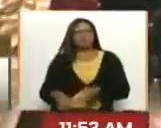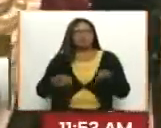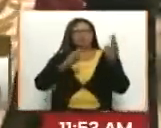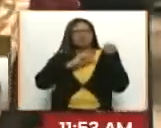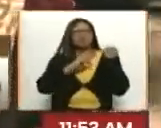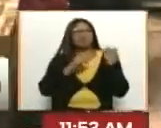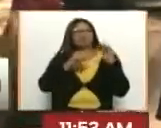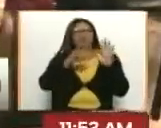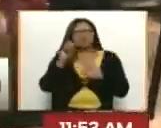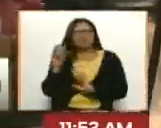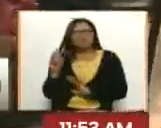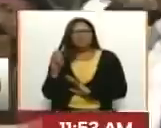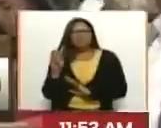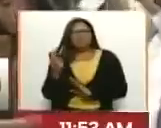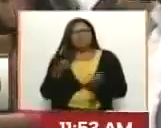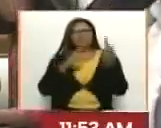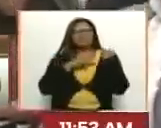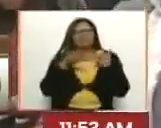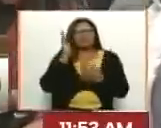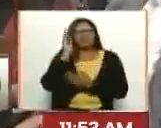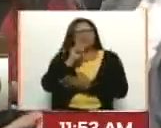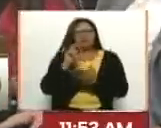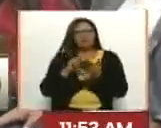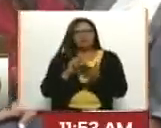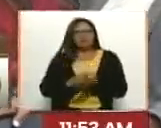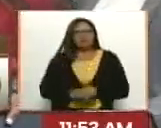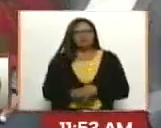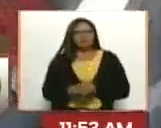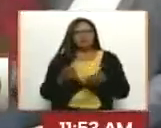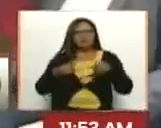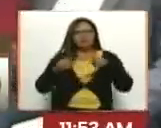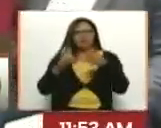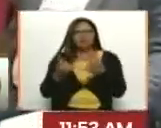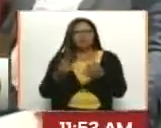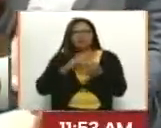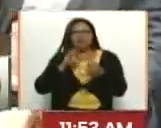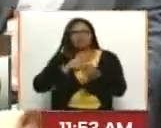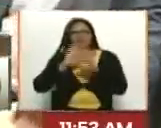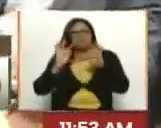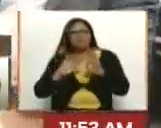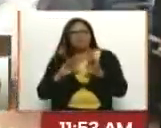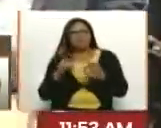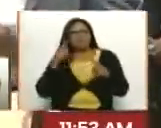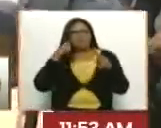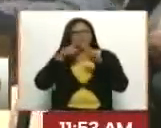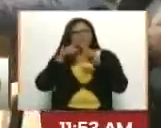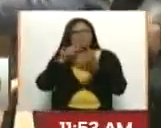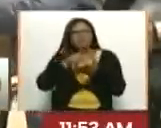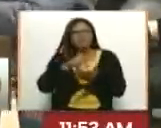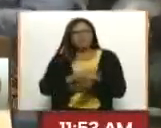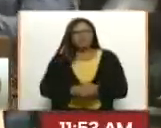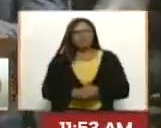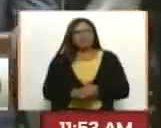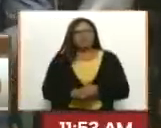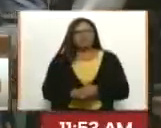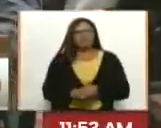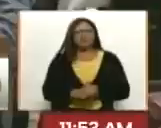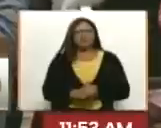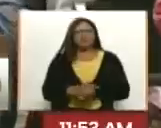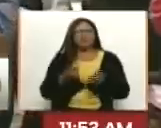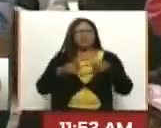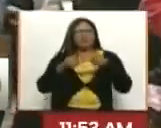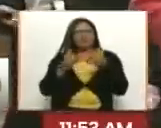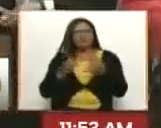distintos representantes del Parlamento Nacional. Acá también están presentes distintos miembros de la sociedad civil